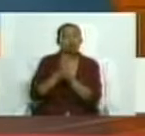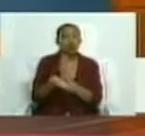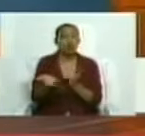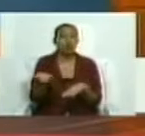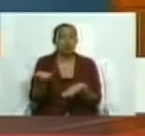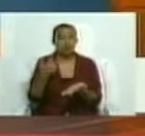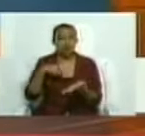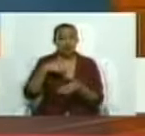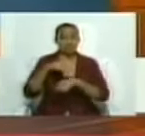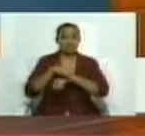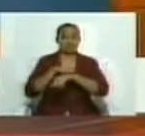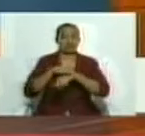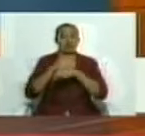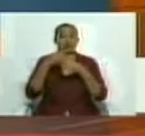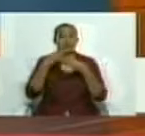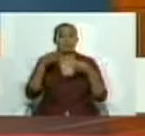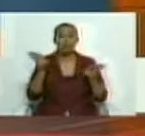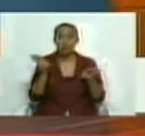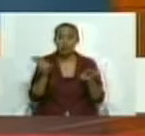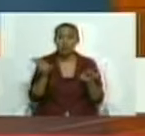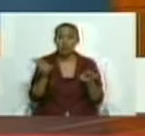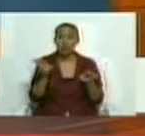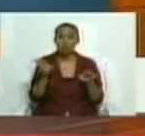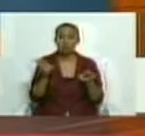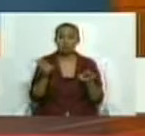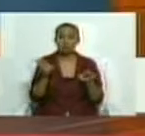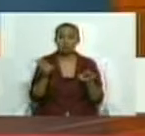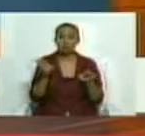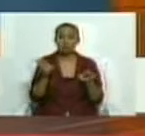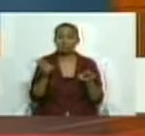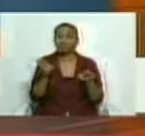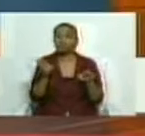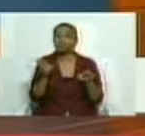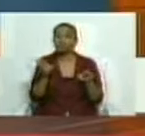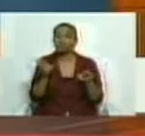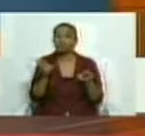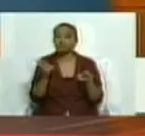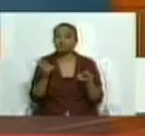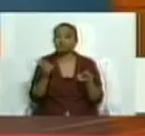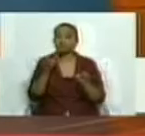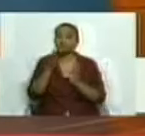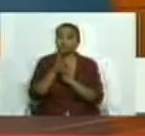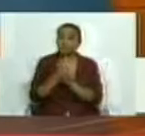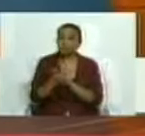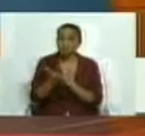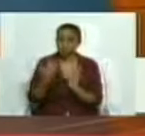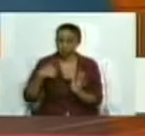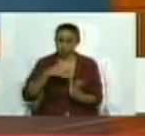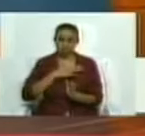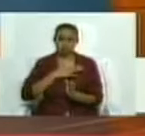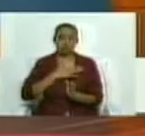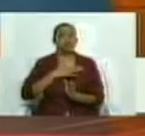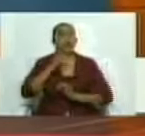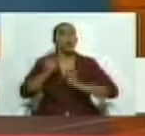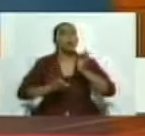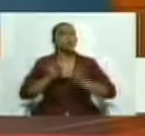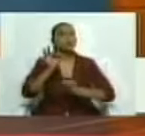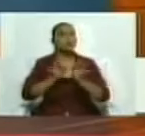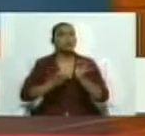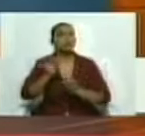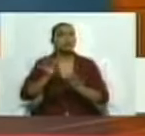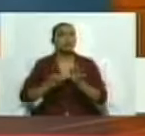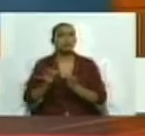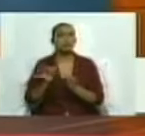Público como titular de la acción penal los cuerpos de seguridad como órganos auxiliares los órganos de Justicia